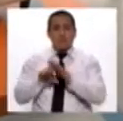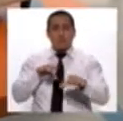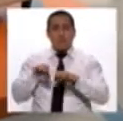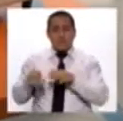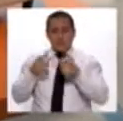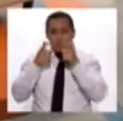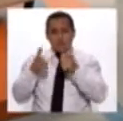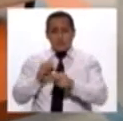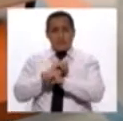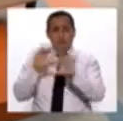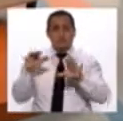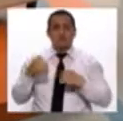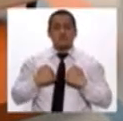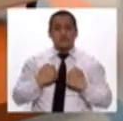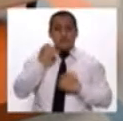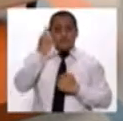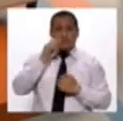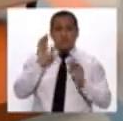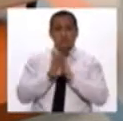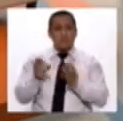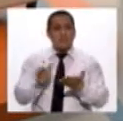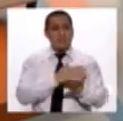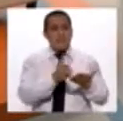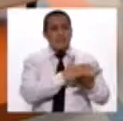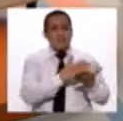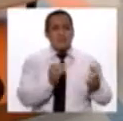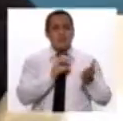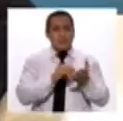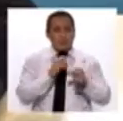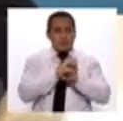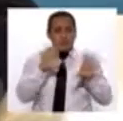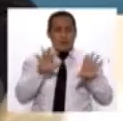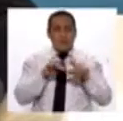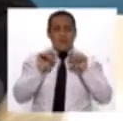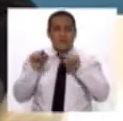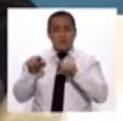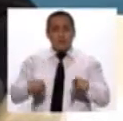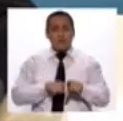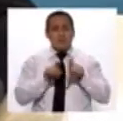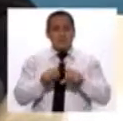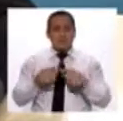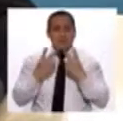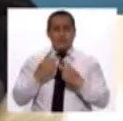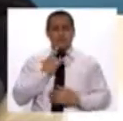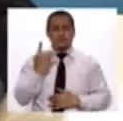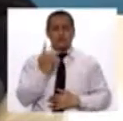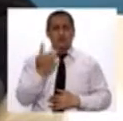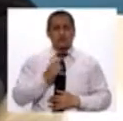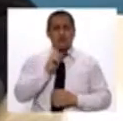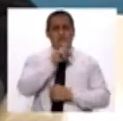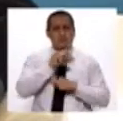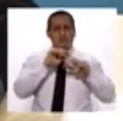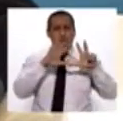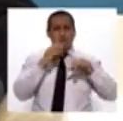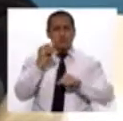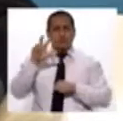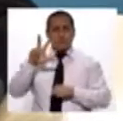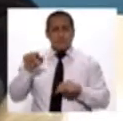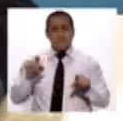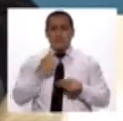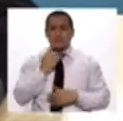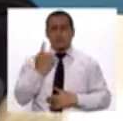hacen control difuso, yo tengo que entender que nadie más puede hacer control difuso. Esto además nace en los Estados Unidos en 1803 y en los